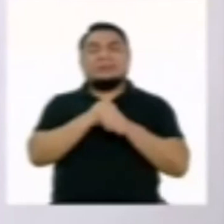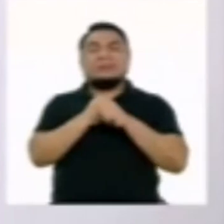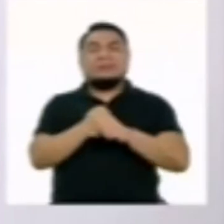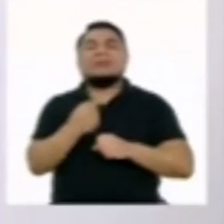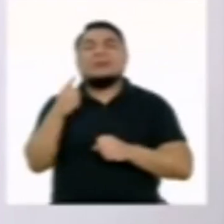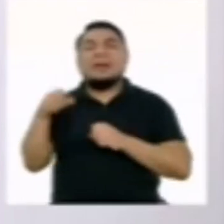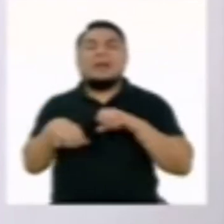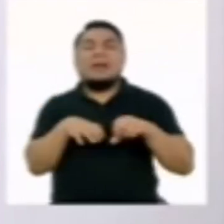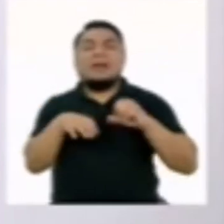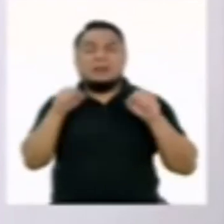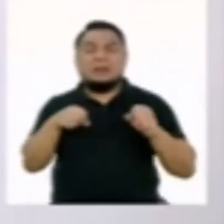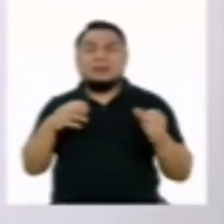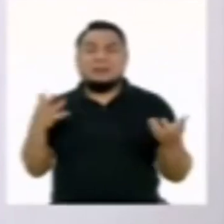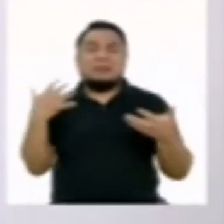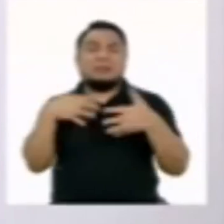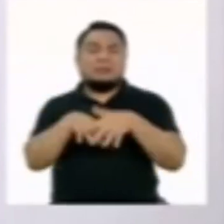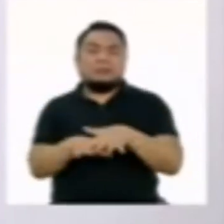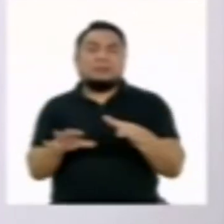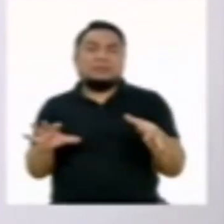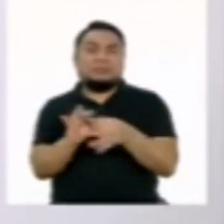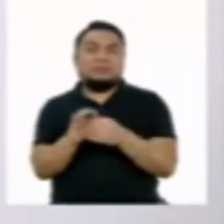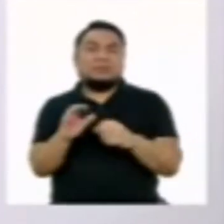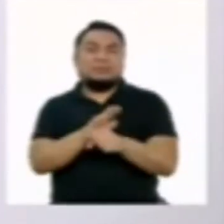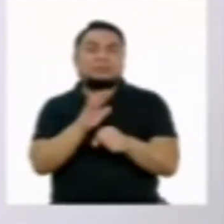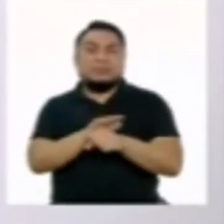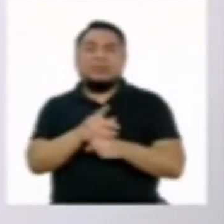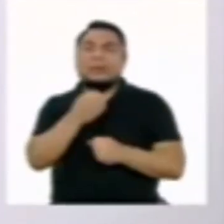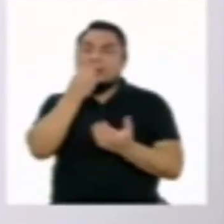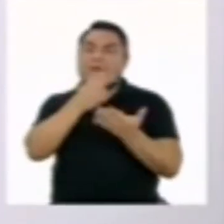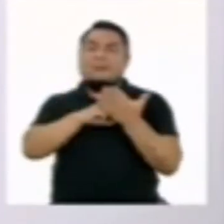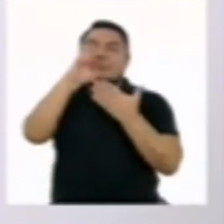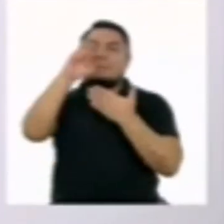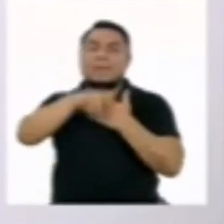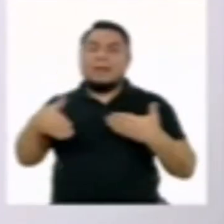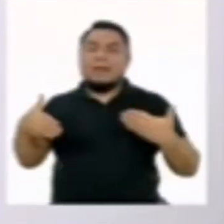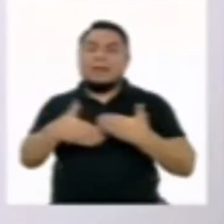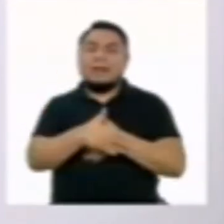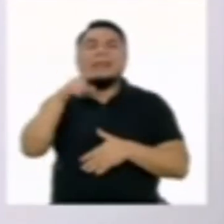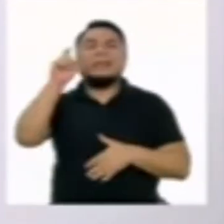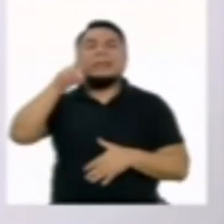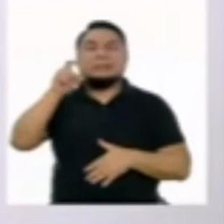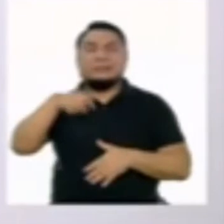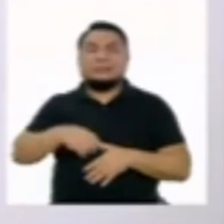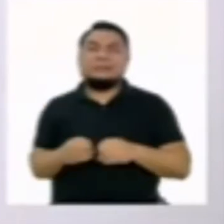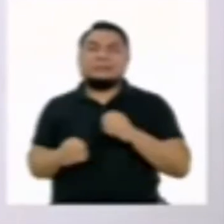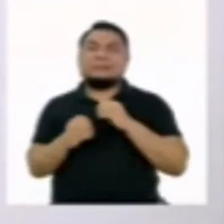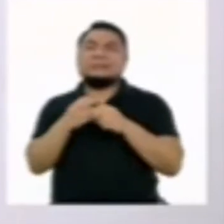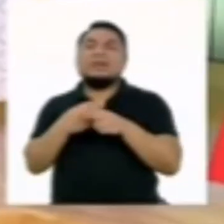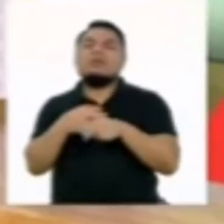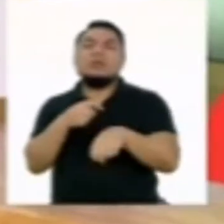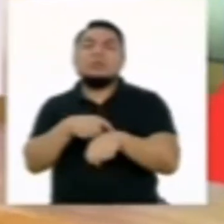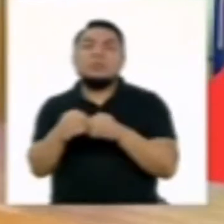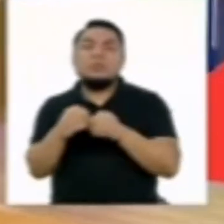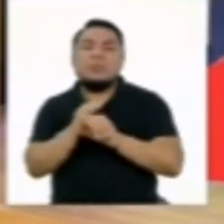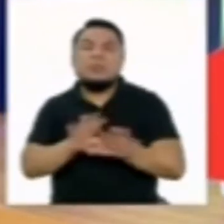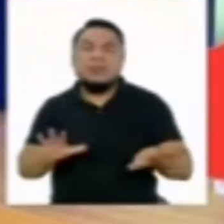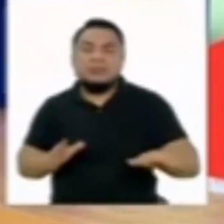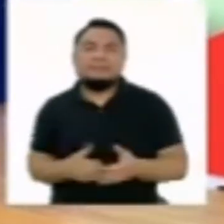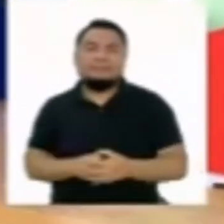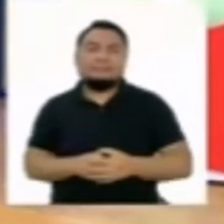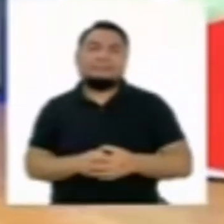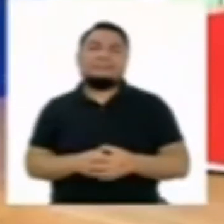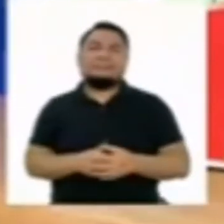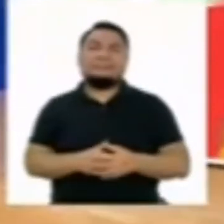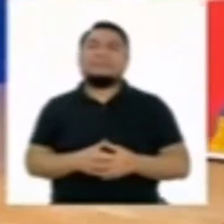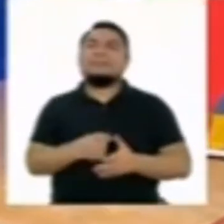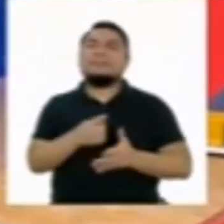sistema y que se actúe de manera integrada. Hace falta un buen planeamiento urbano, mucho más que soluciones temporales. ¿Pero qué